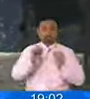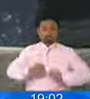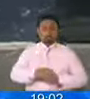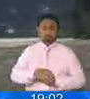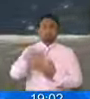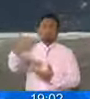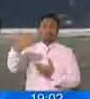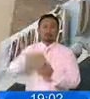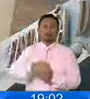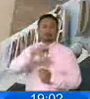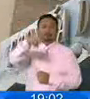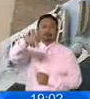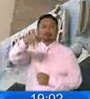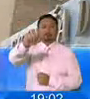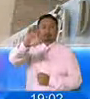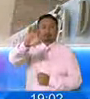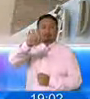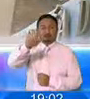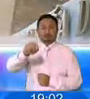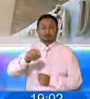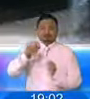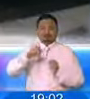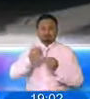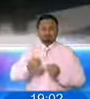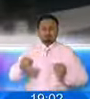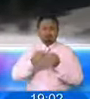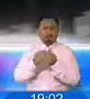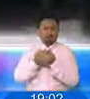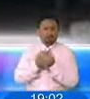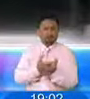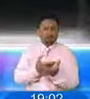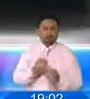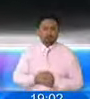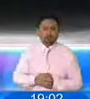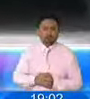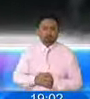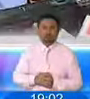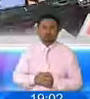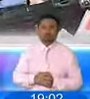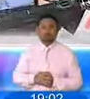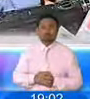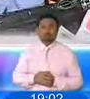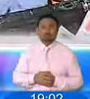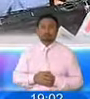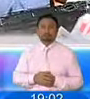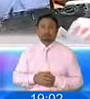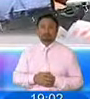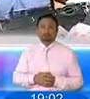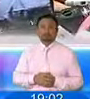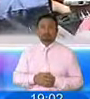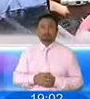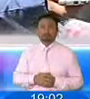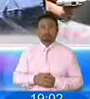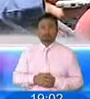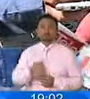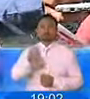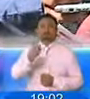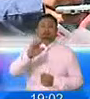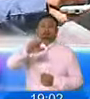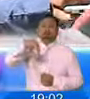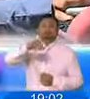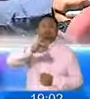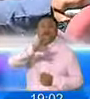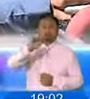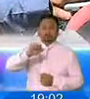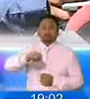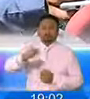el político Andrés Páez para entregar más información que comprometería a la SENAIN. Un informe de la SENAIN que le